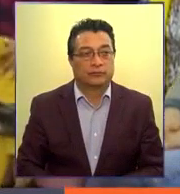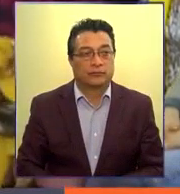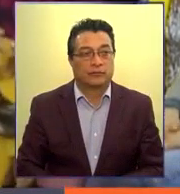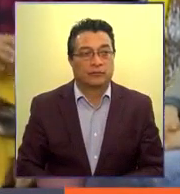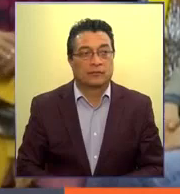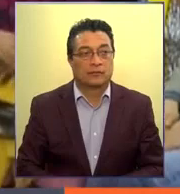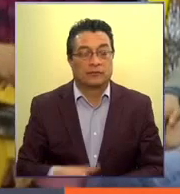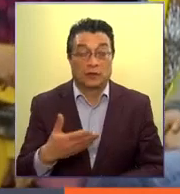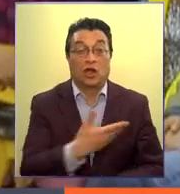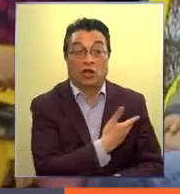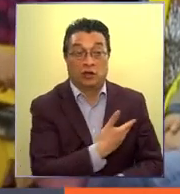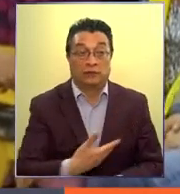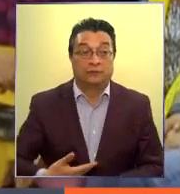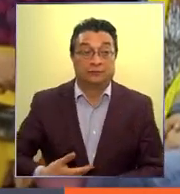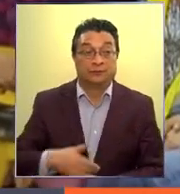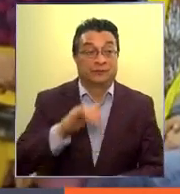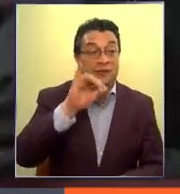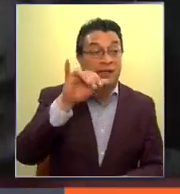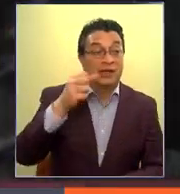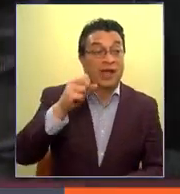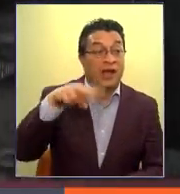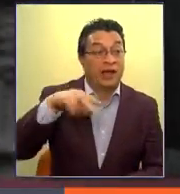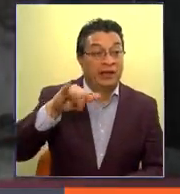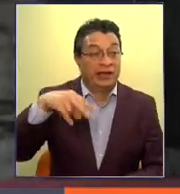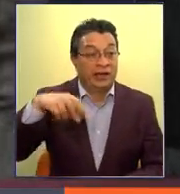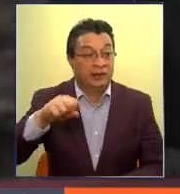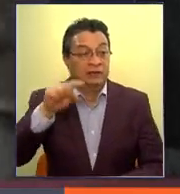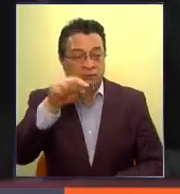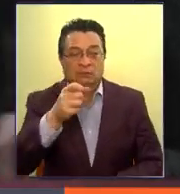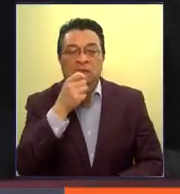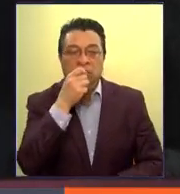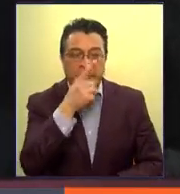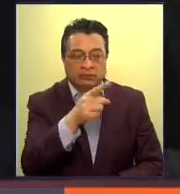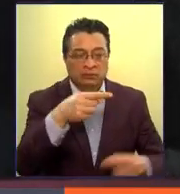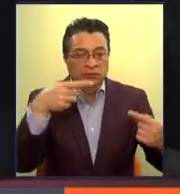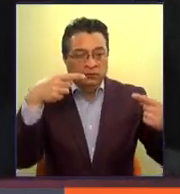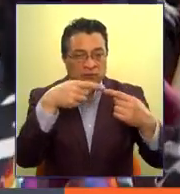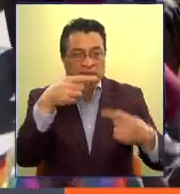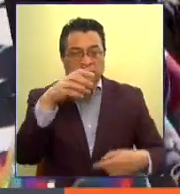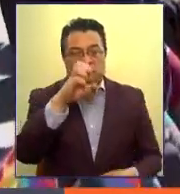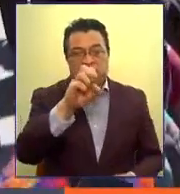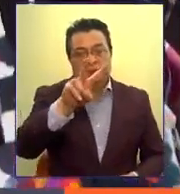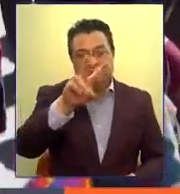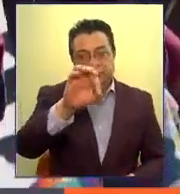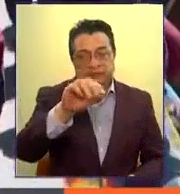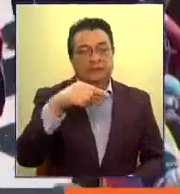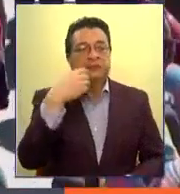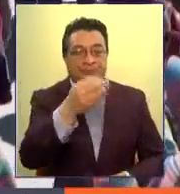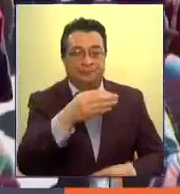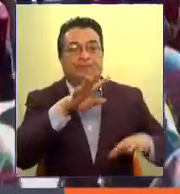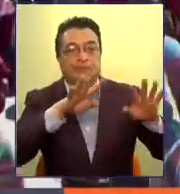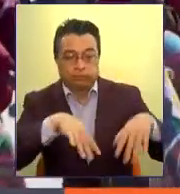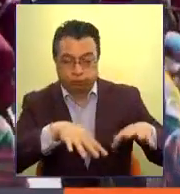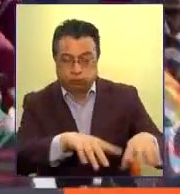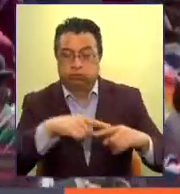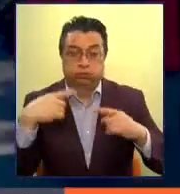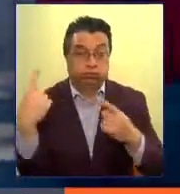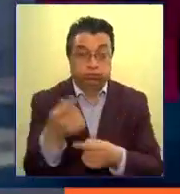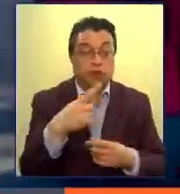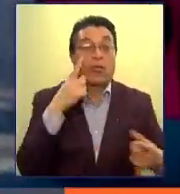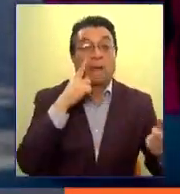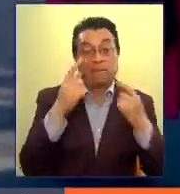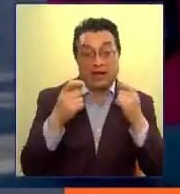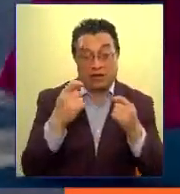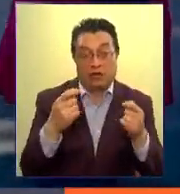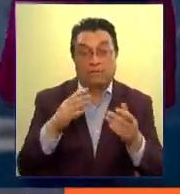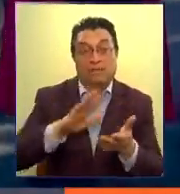Mientras el gobierno de Jeanine Áñez anunció acciones legales contra Morales y los líderes del MAS que convocaron las movilizaciones por poner en peligro la